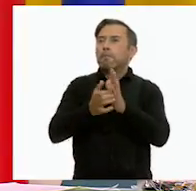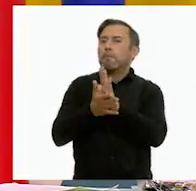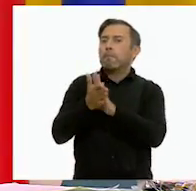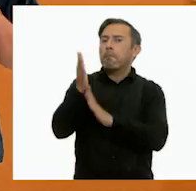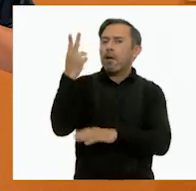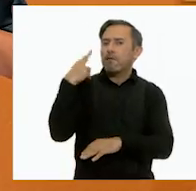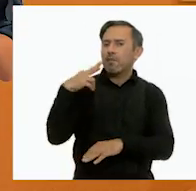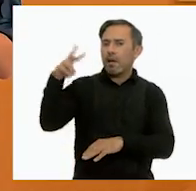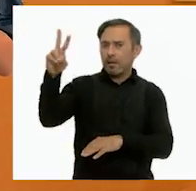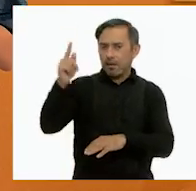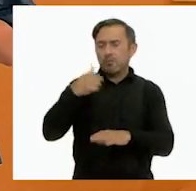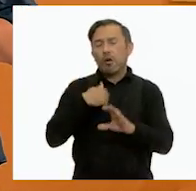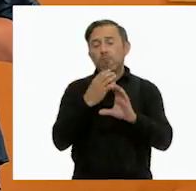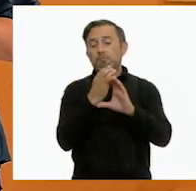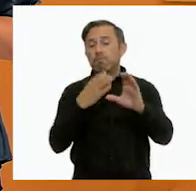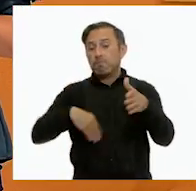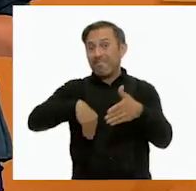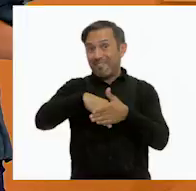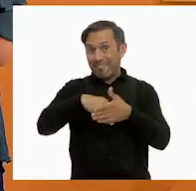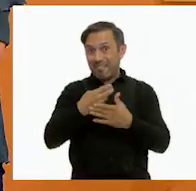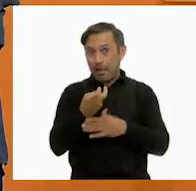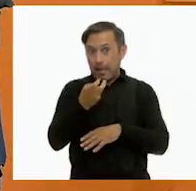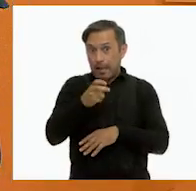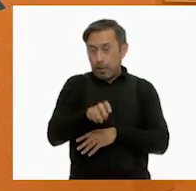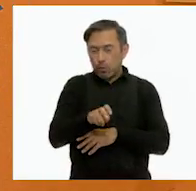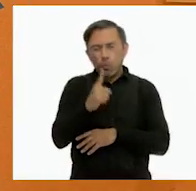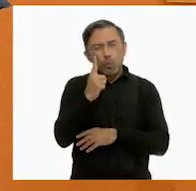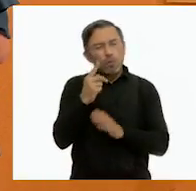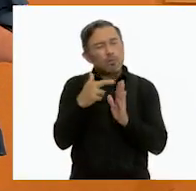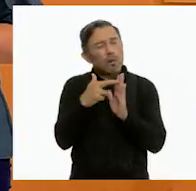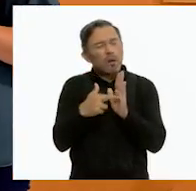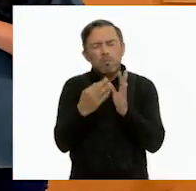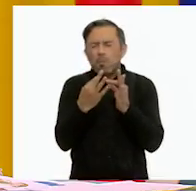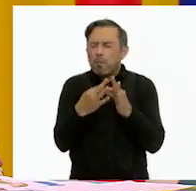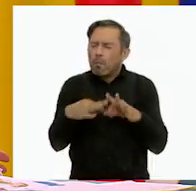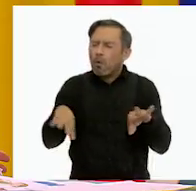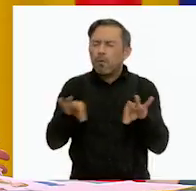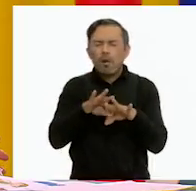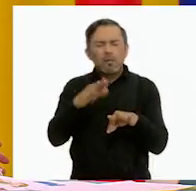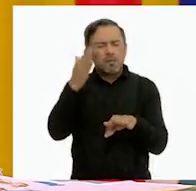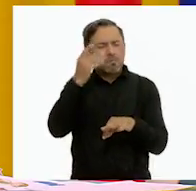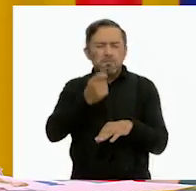reglas principales cuando estás arriba del autobús?